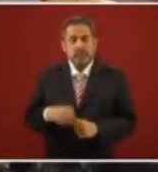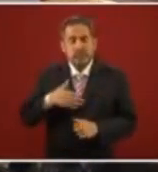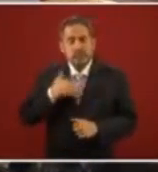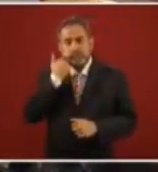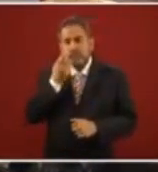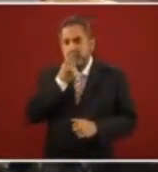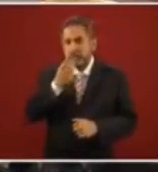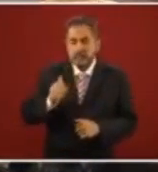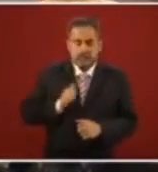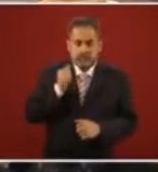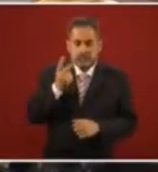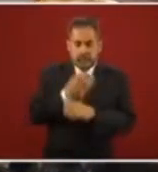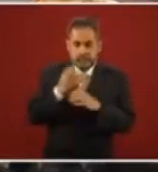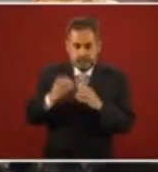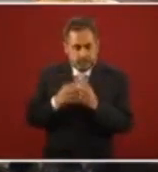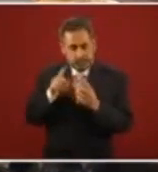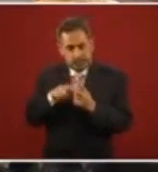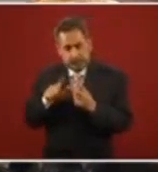aprovechar dos cosas